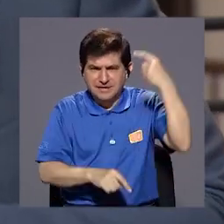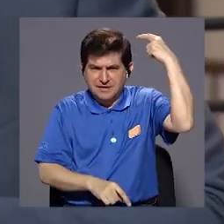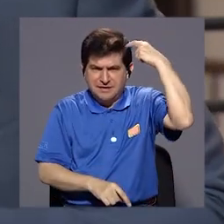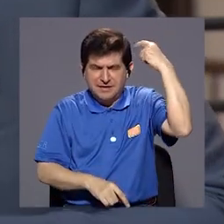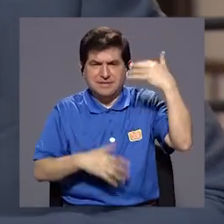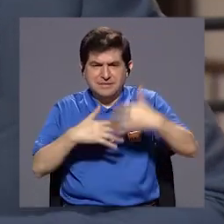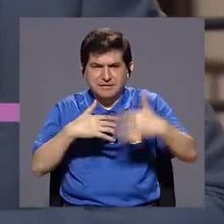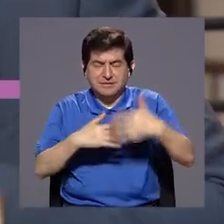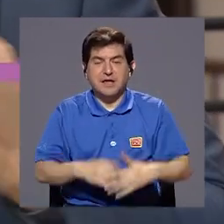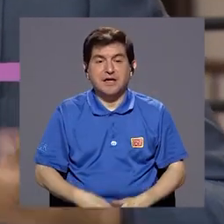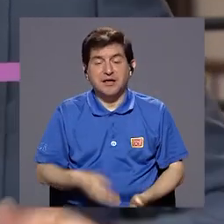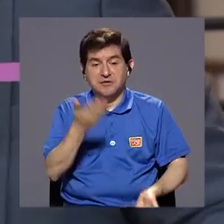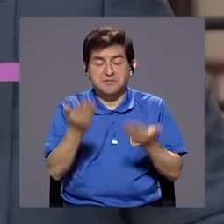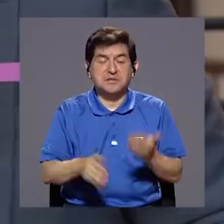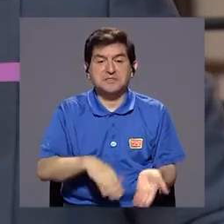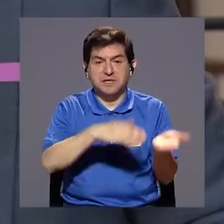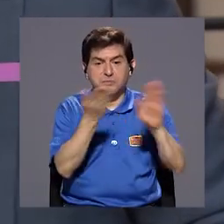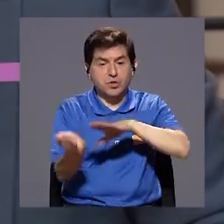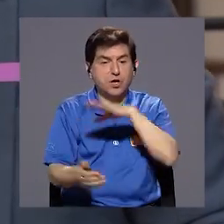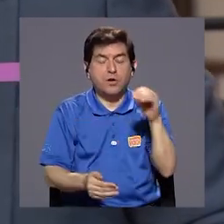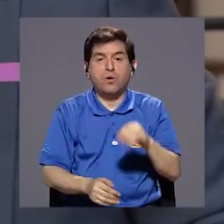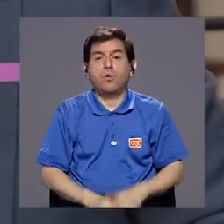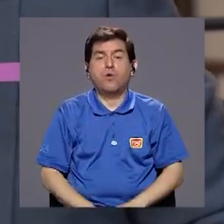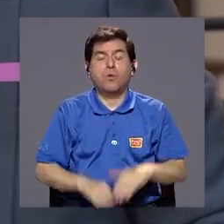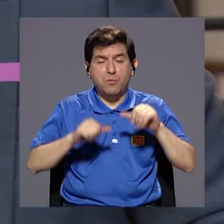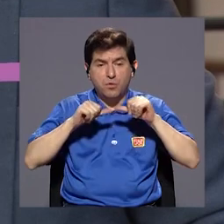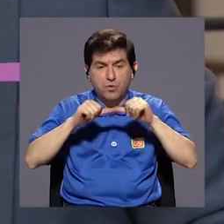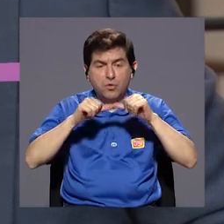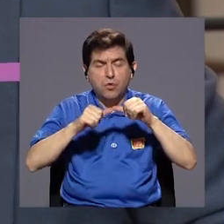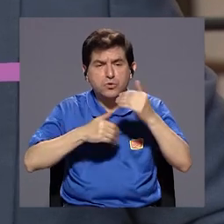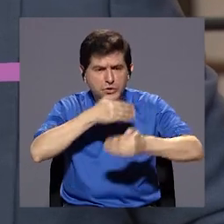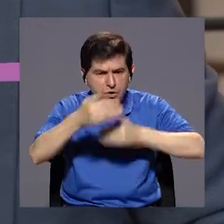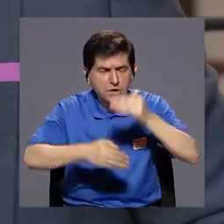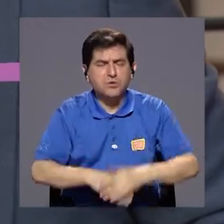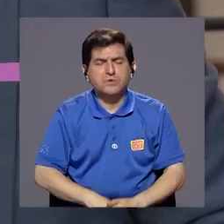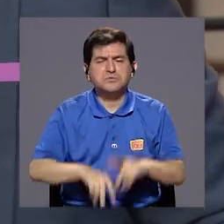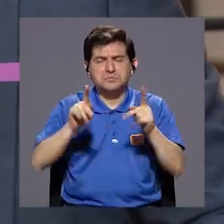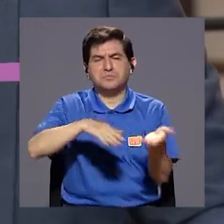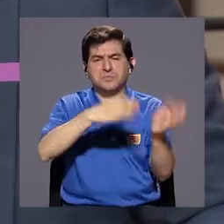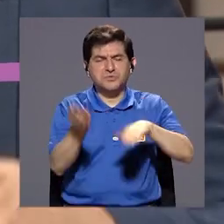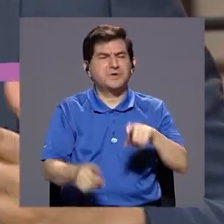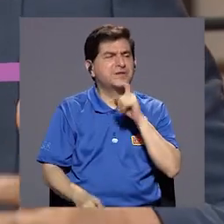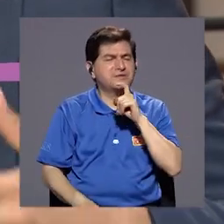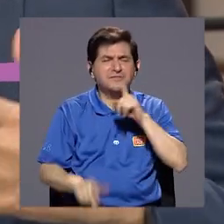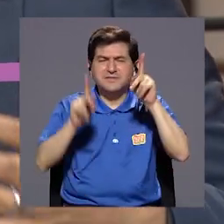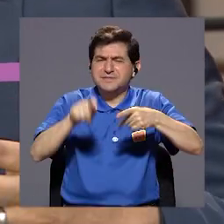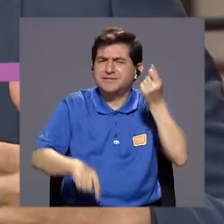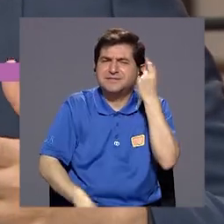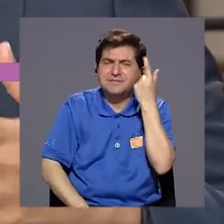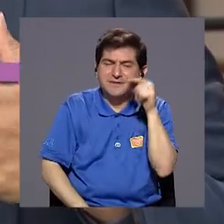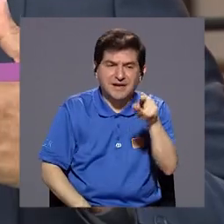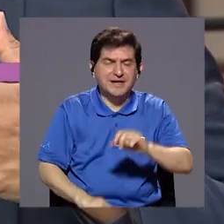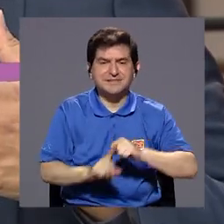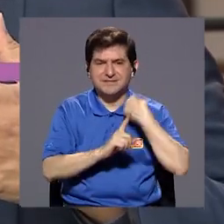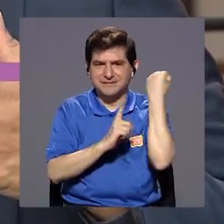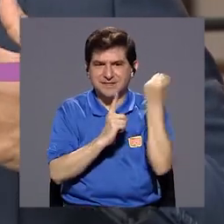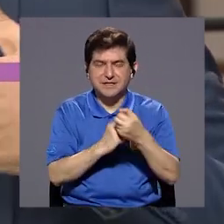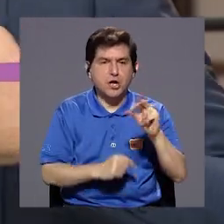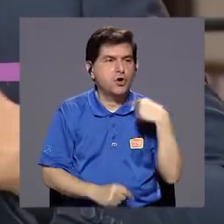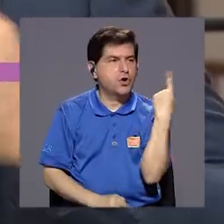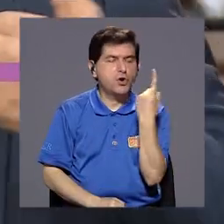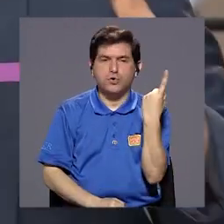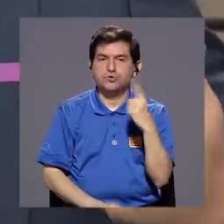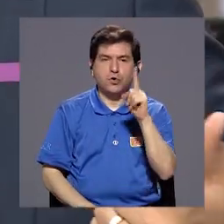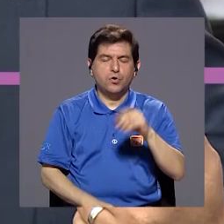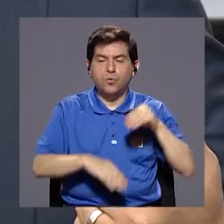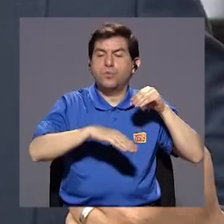pueden hacer que la persona también fallezca por las secuelas. Y eso es muy importante porque ha costado un poco que la gente entienda que eso es una condición que no solo